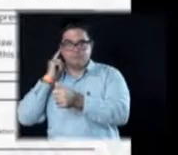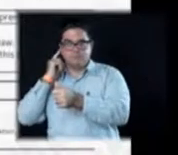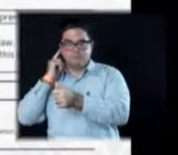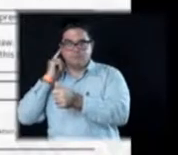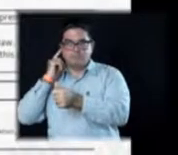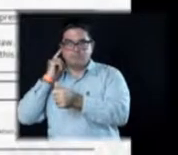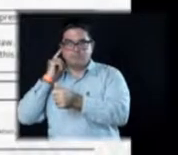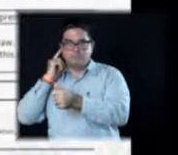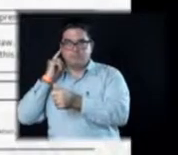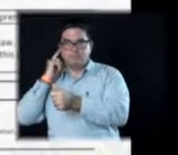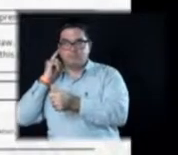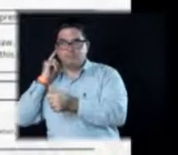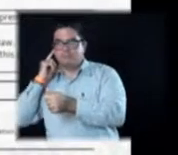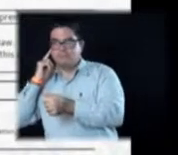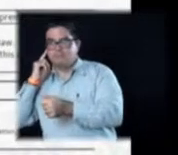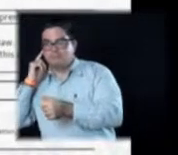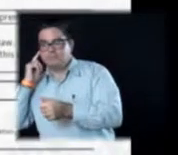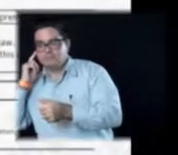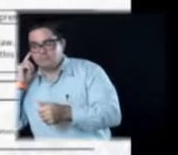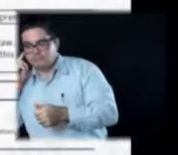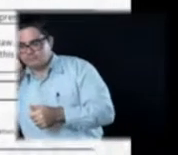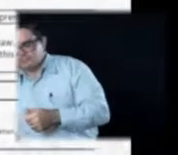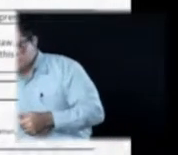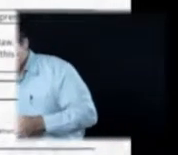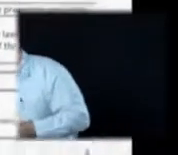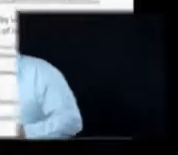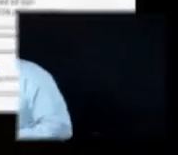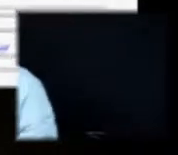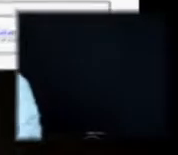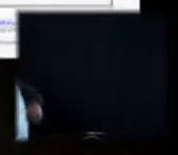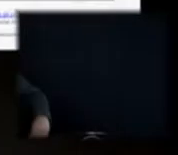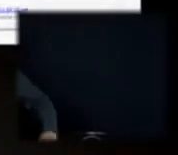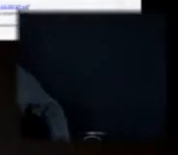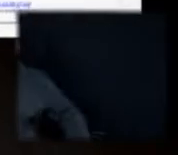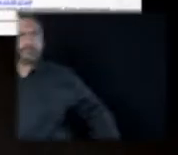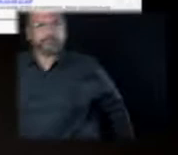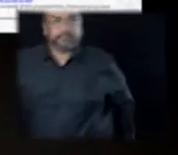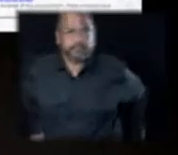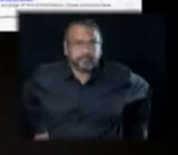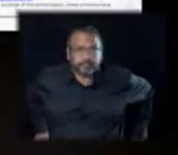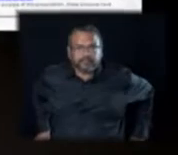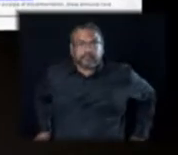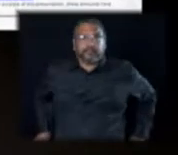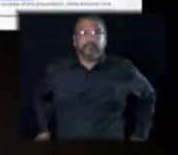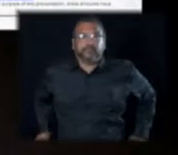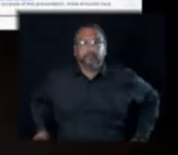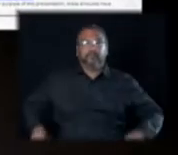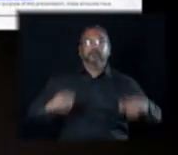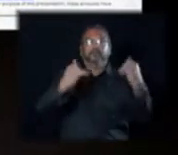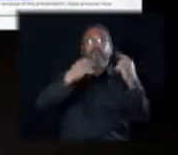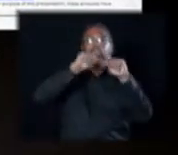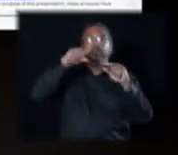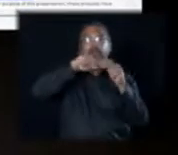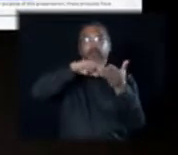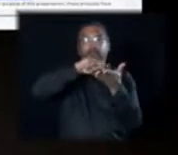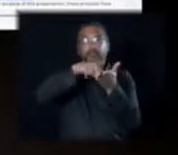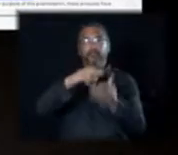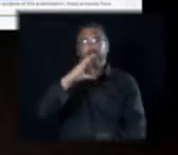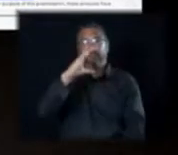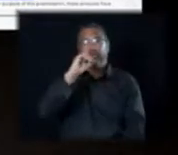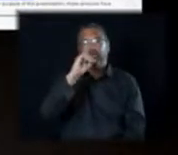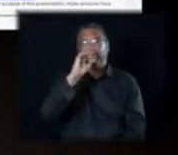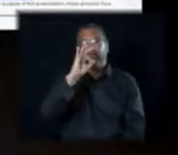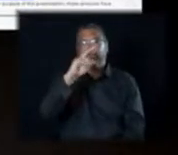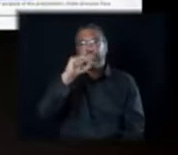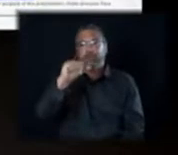central. Según vemos la diapositiva, podemos ver fácilmente que las cantidades de COFINA